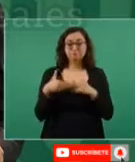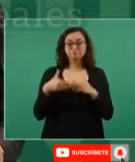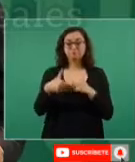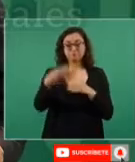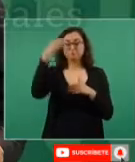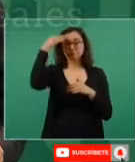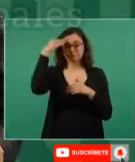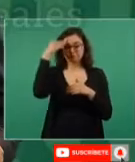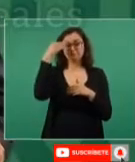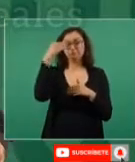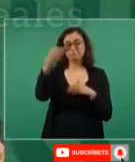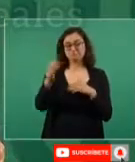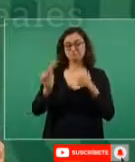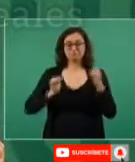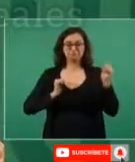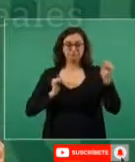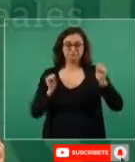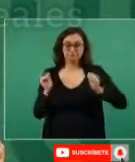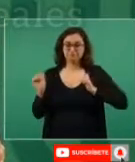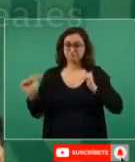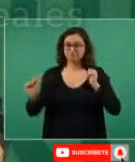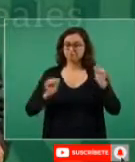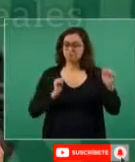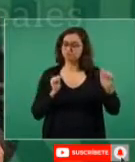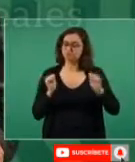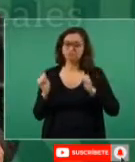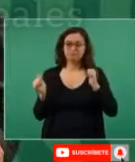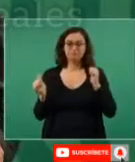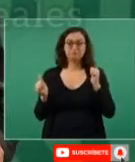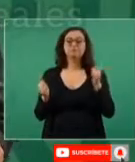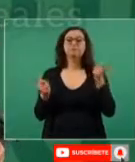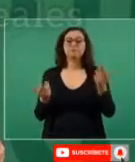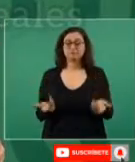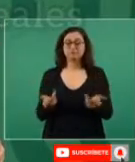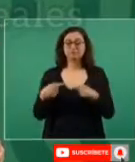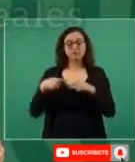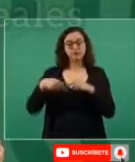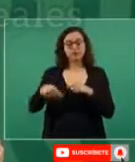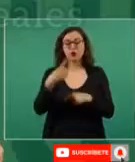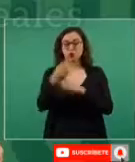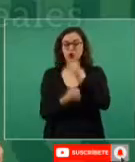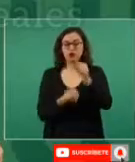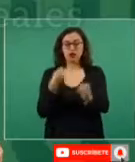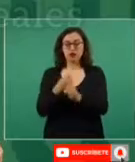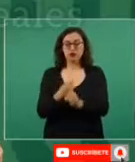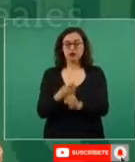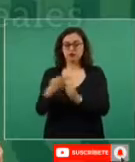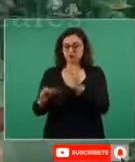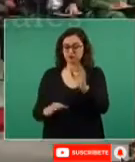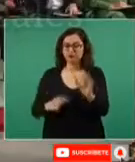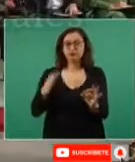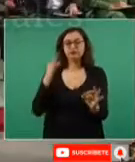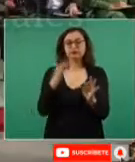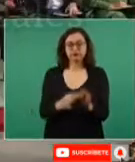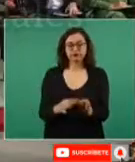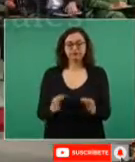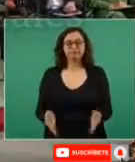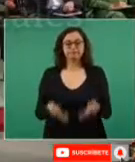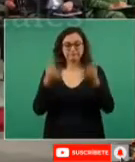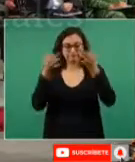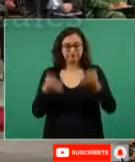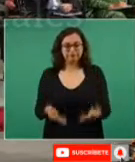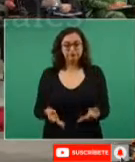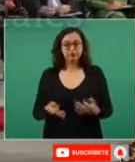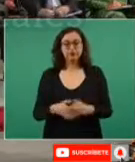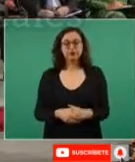aprovechar para que concluya el ciclo escolar. Formalmente,